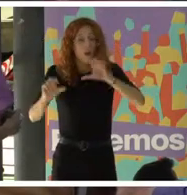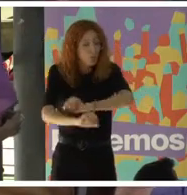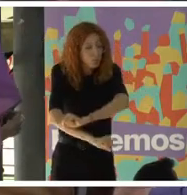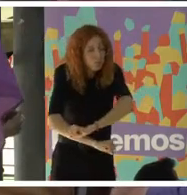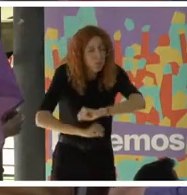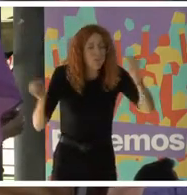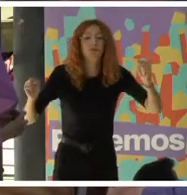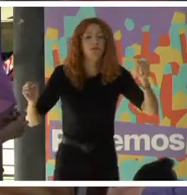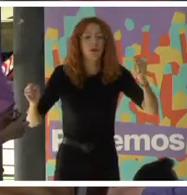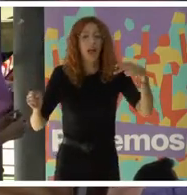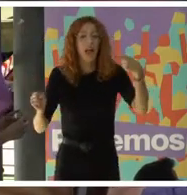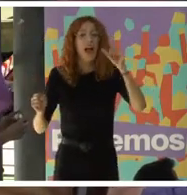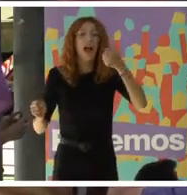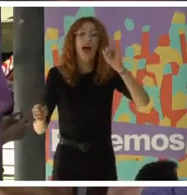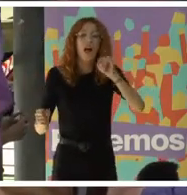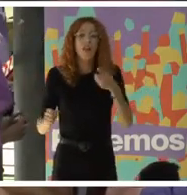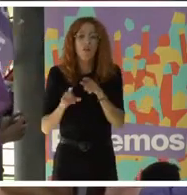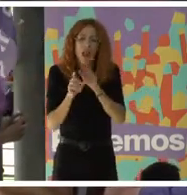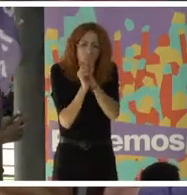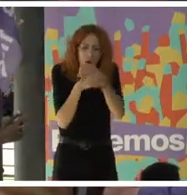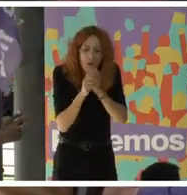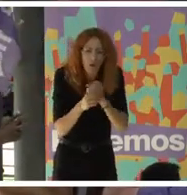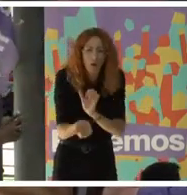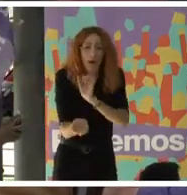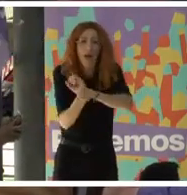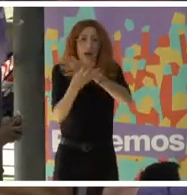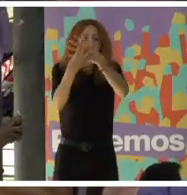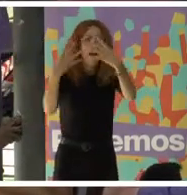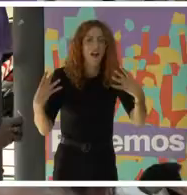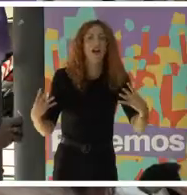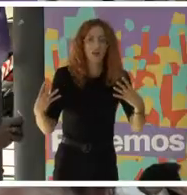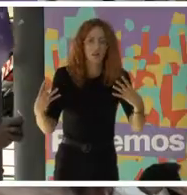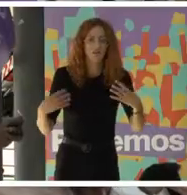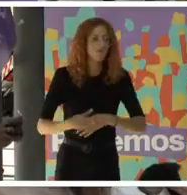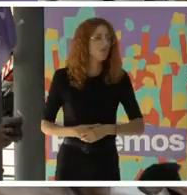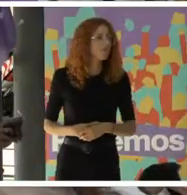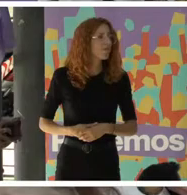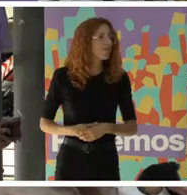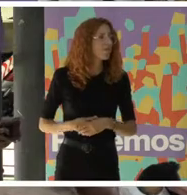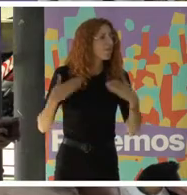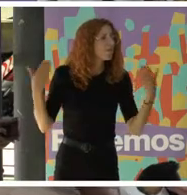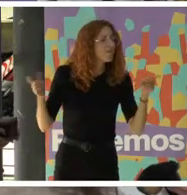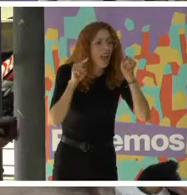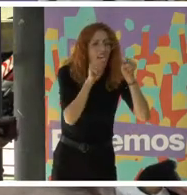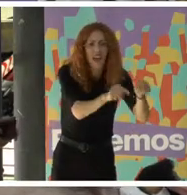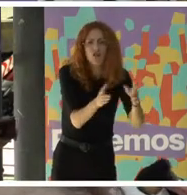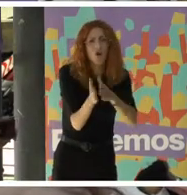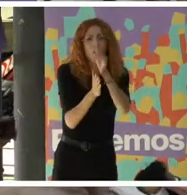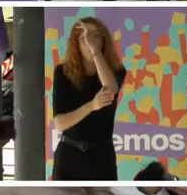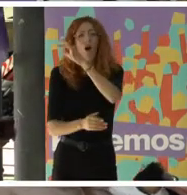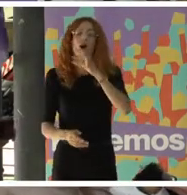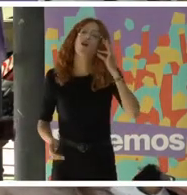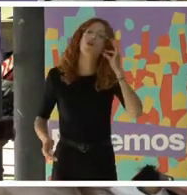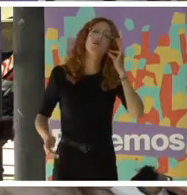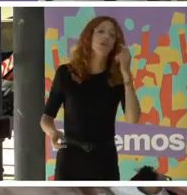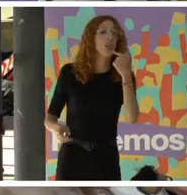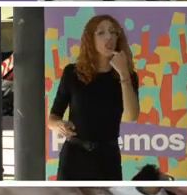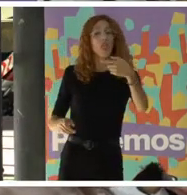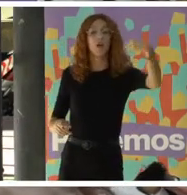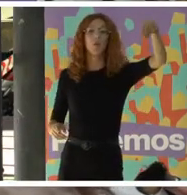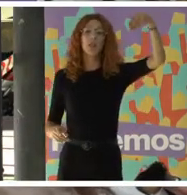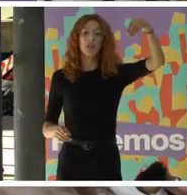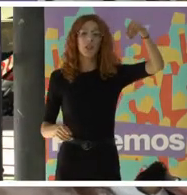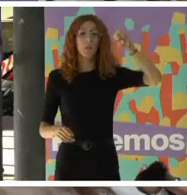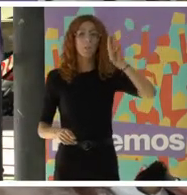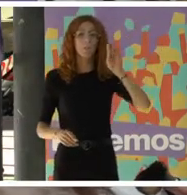convertido Gaza en un laboratorio y en una cárcel a cielo abierto. Eso, compañeros y compañeras, como dice el